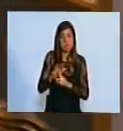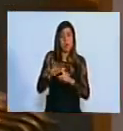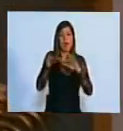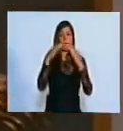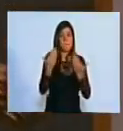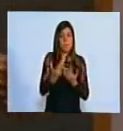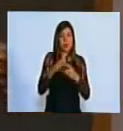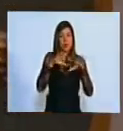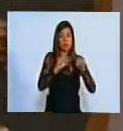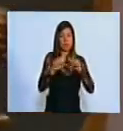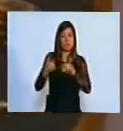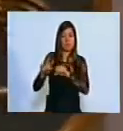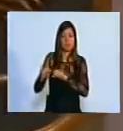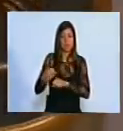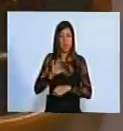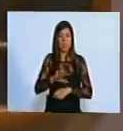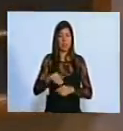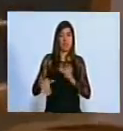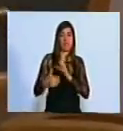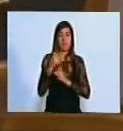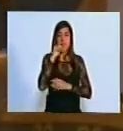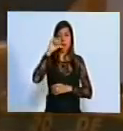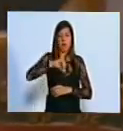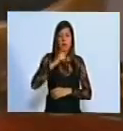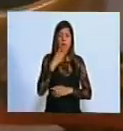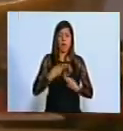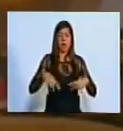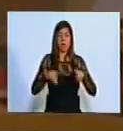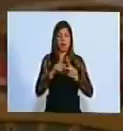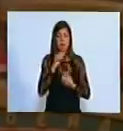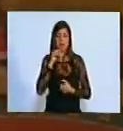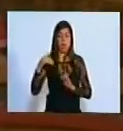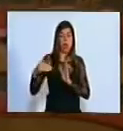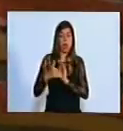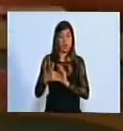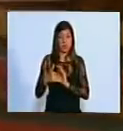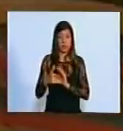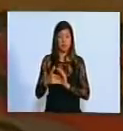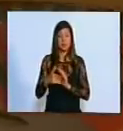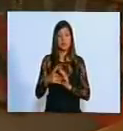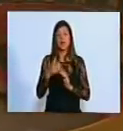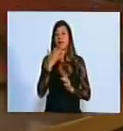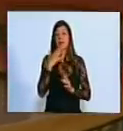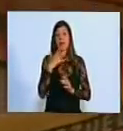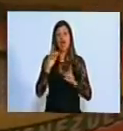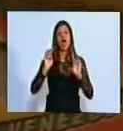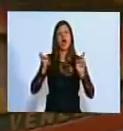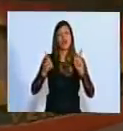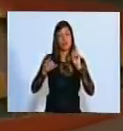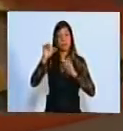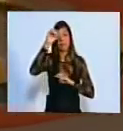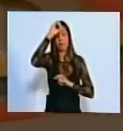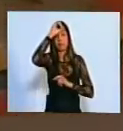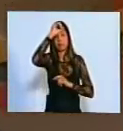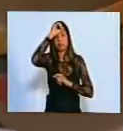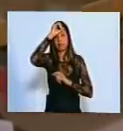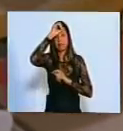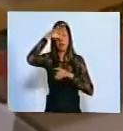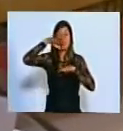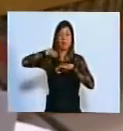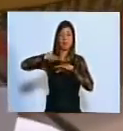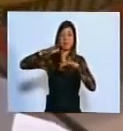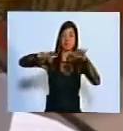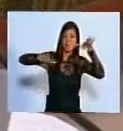vida, normalizando antivalores destructivos. Cito: por la ignorancia nos han dominado más que